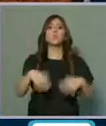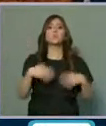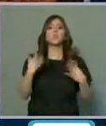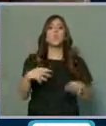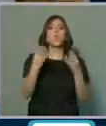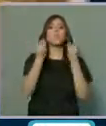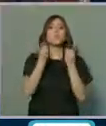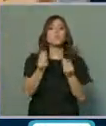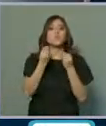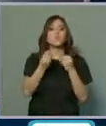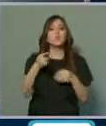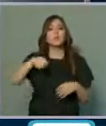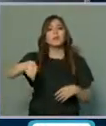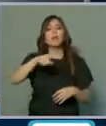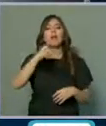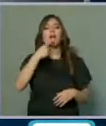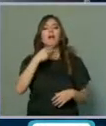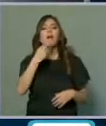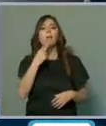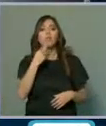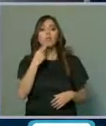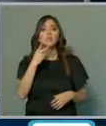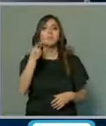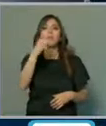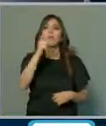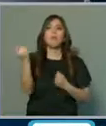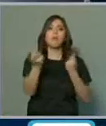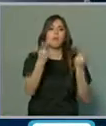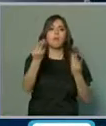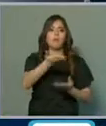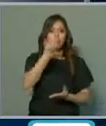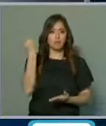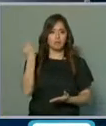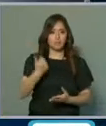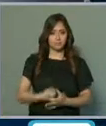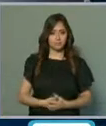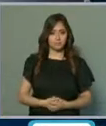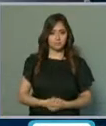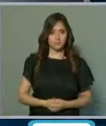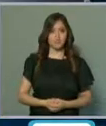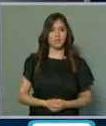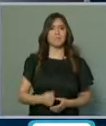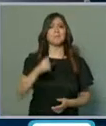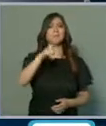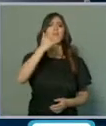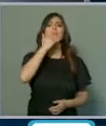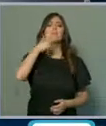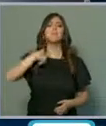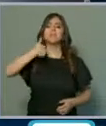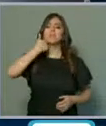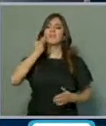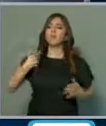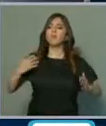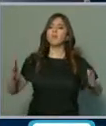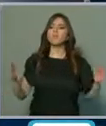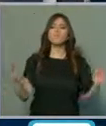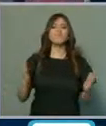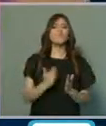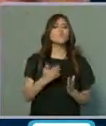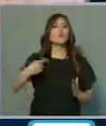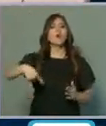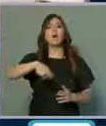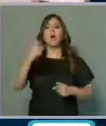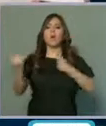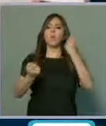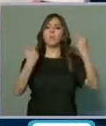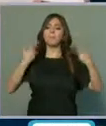al azúcar y que no se nos ocurre, ¿no? Alicia, y por ejemplo, cuando queremos también bajar de peso, ahorita que estabas diciendo, y que estamos muy light y que estamos